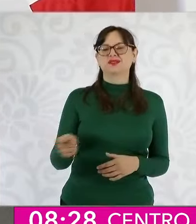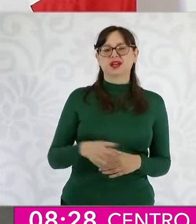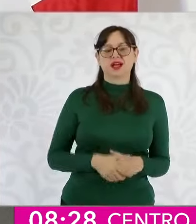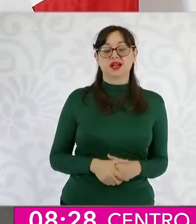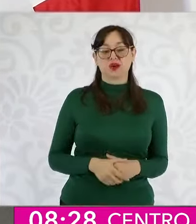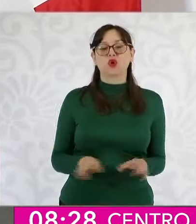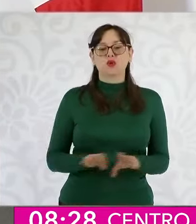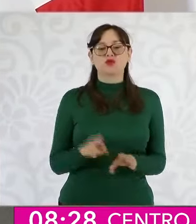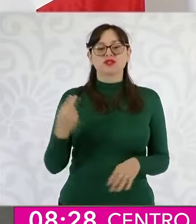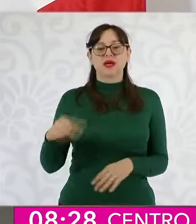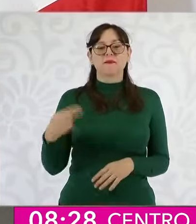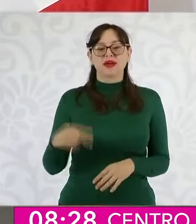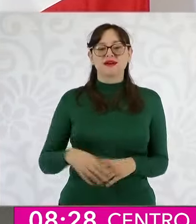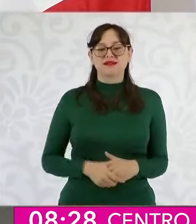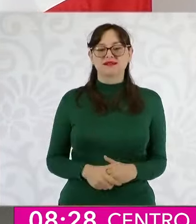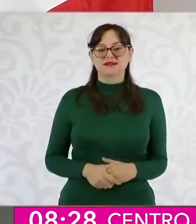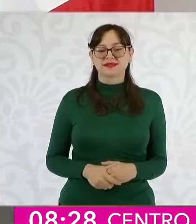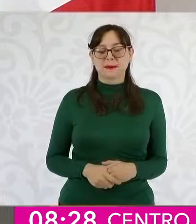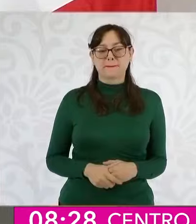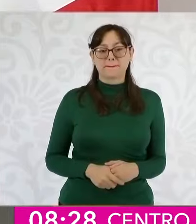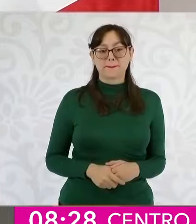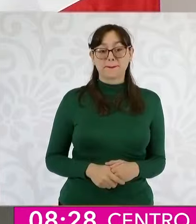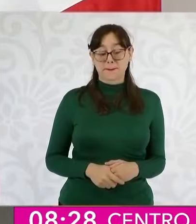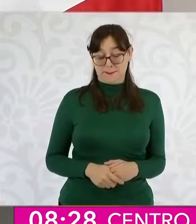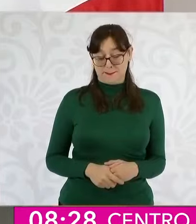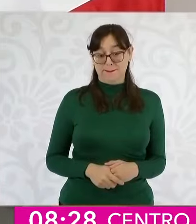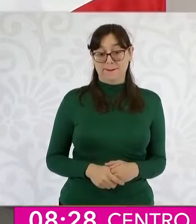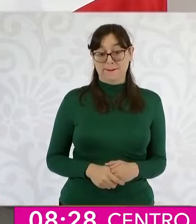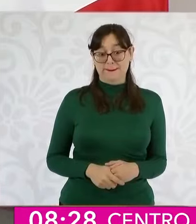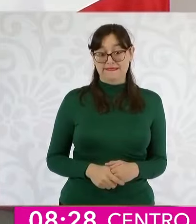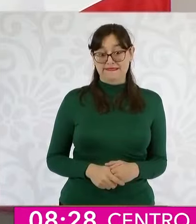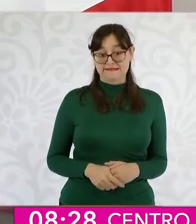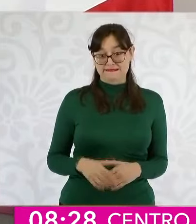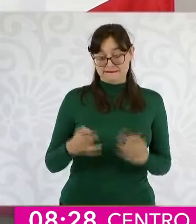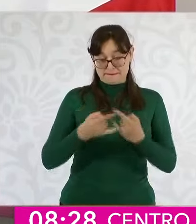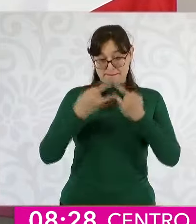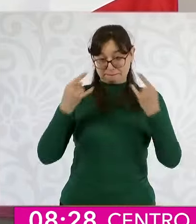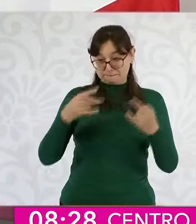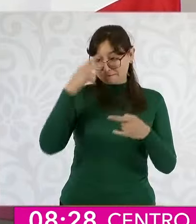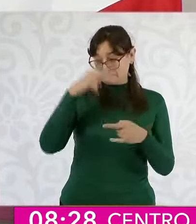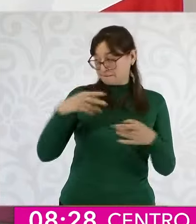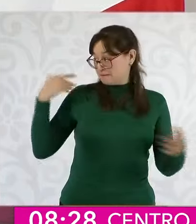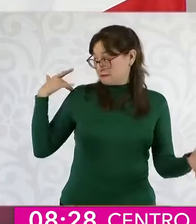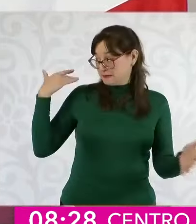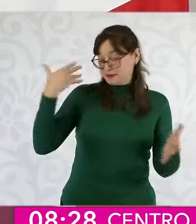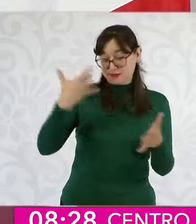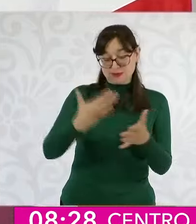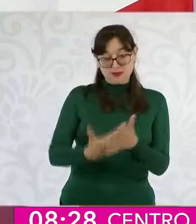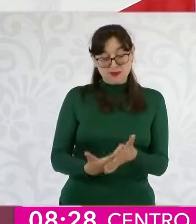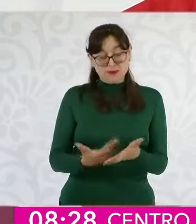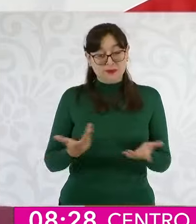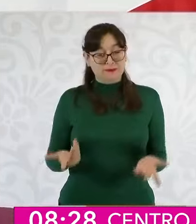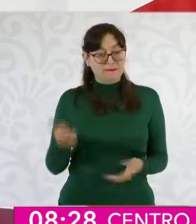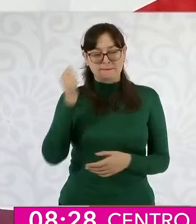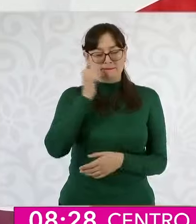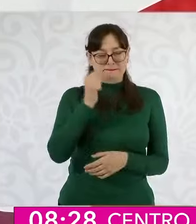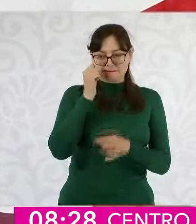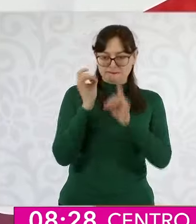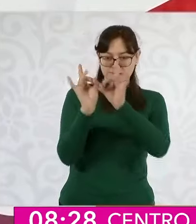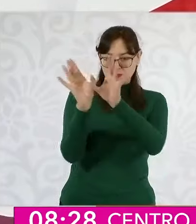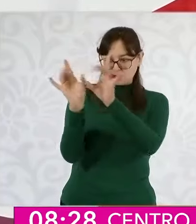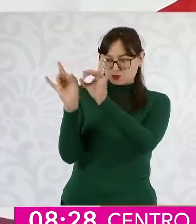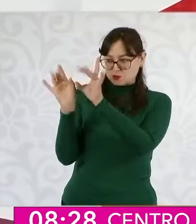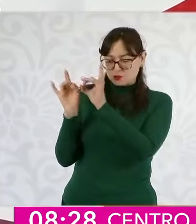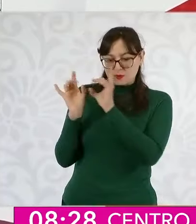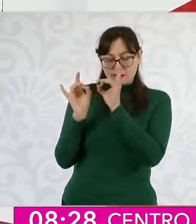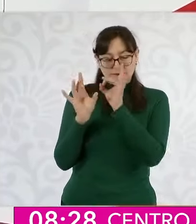que lo contesten los mexicanos y mexicanas, ya lo vivimos en la historia de México. Y segundo, esta es una muestra